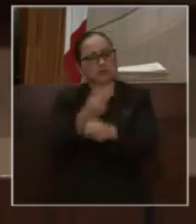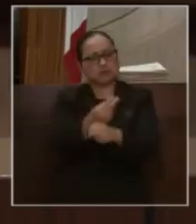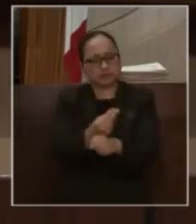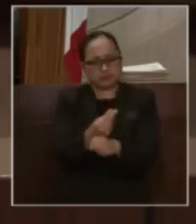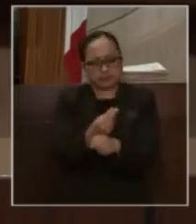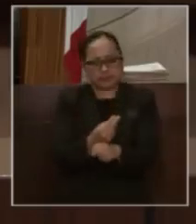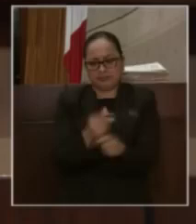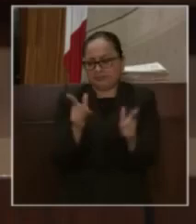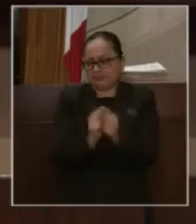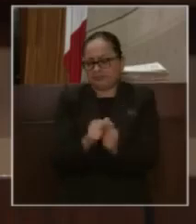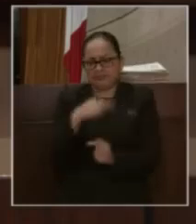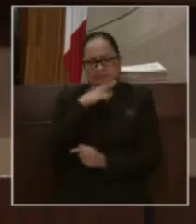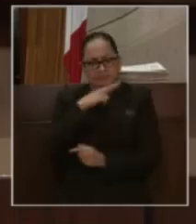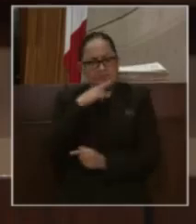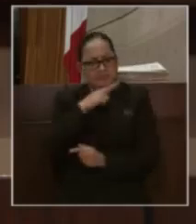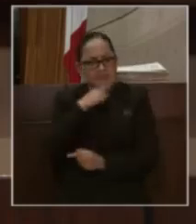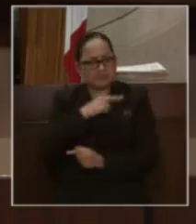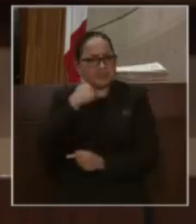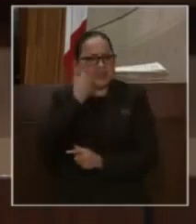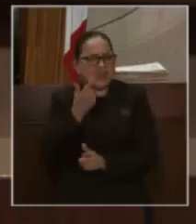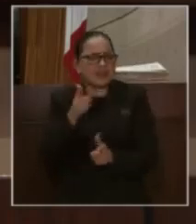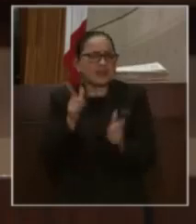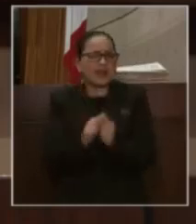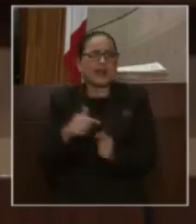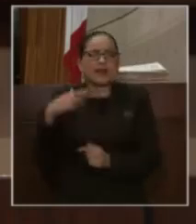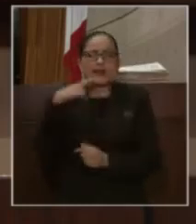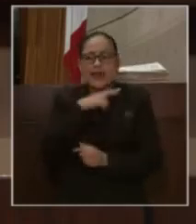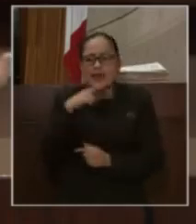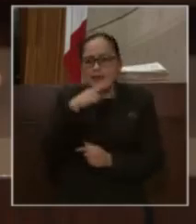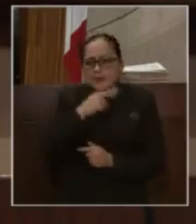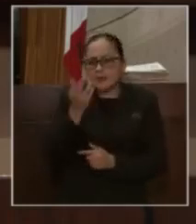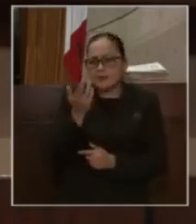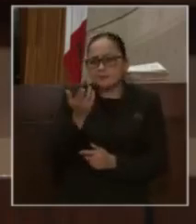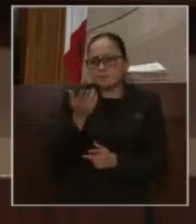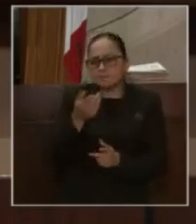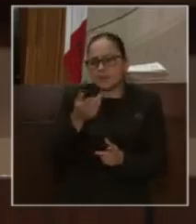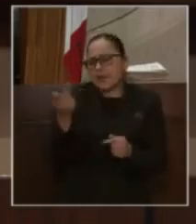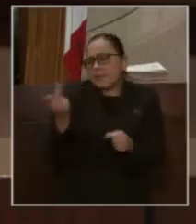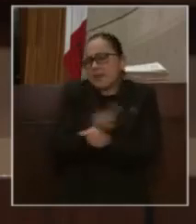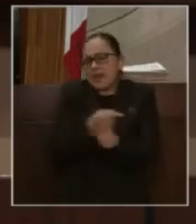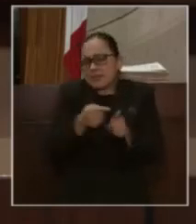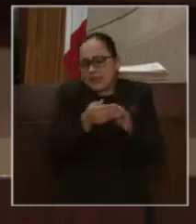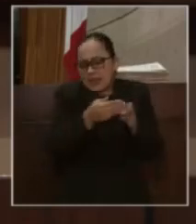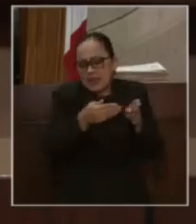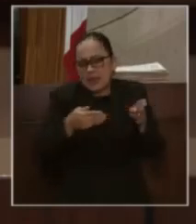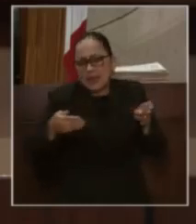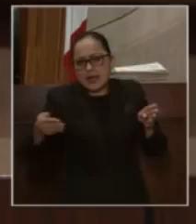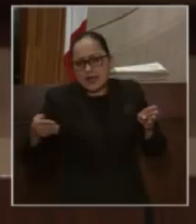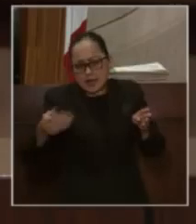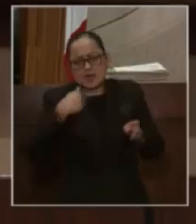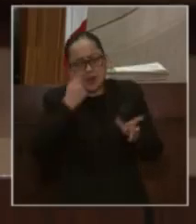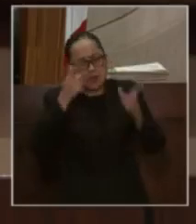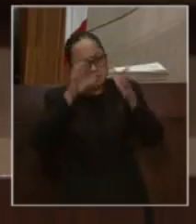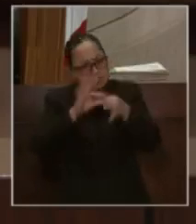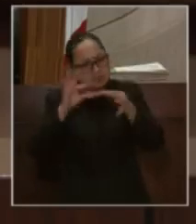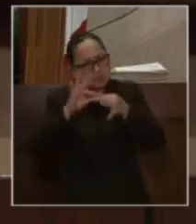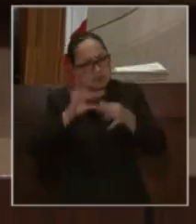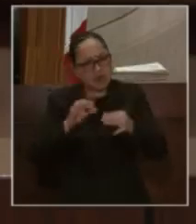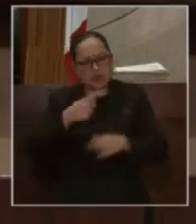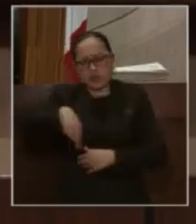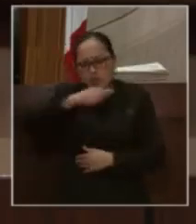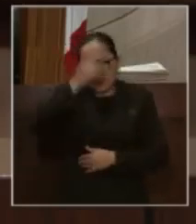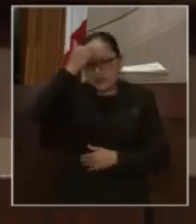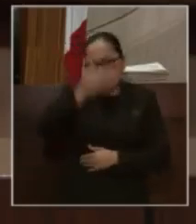muy sucinta hacer una brevísima, digamos, recolección de lo que fueron los hechos, ¿no? Como sabemos,